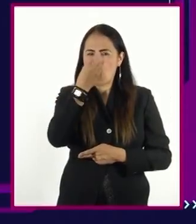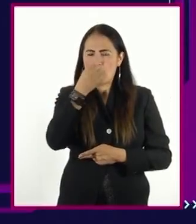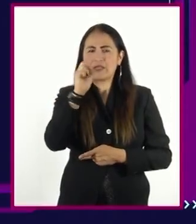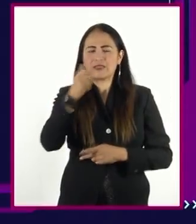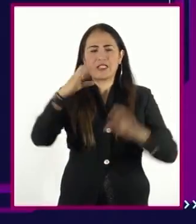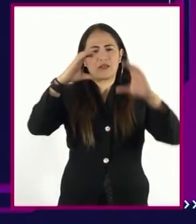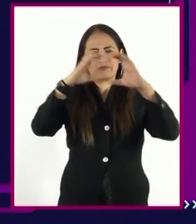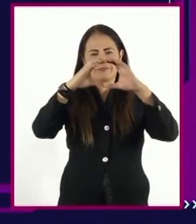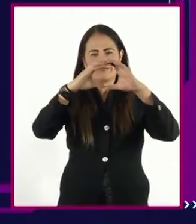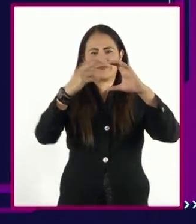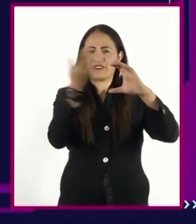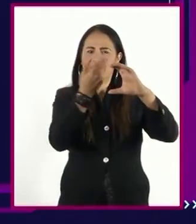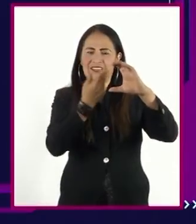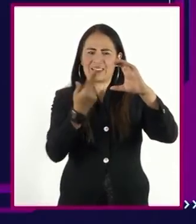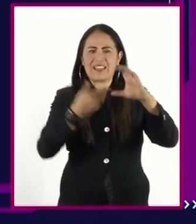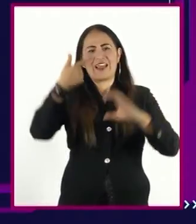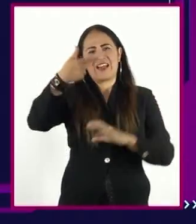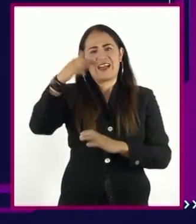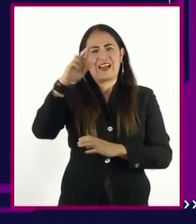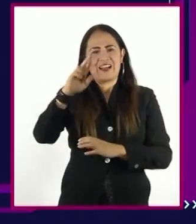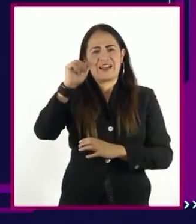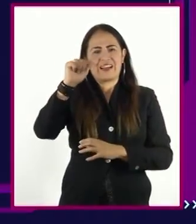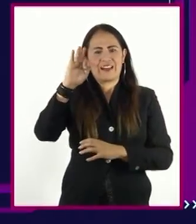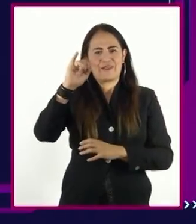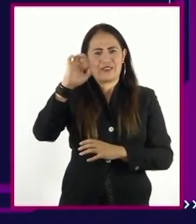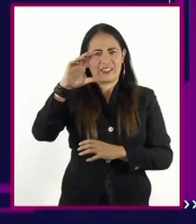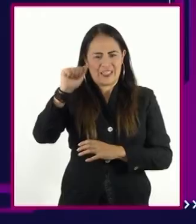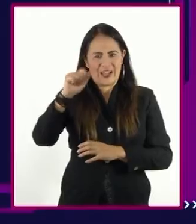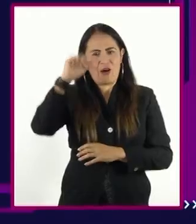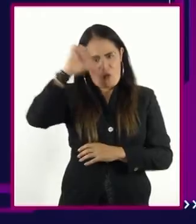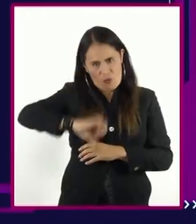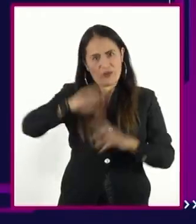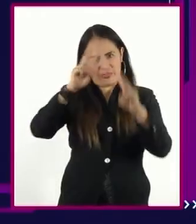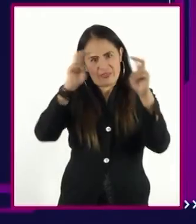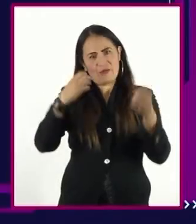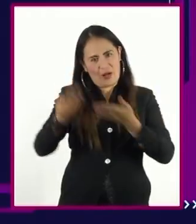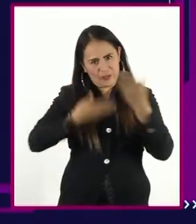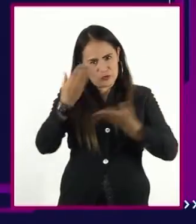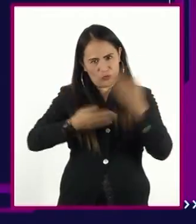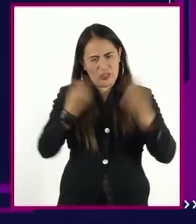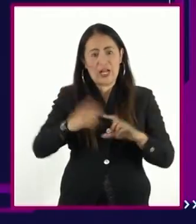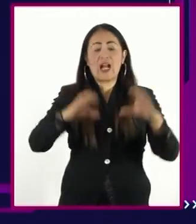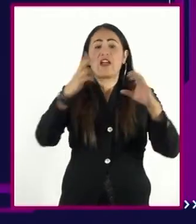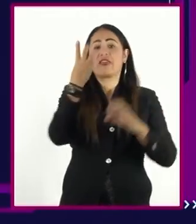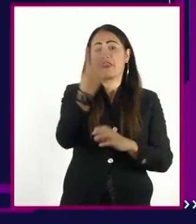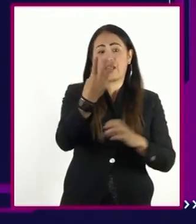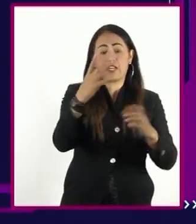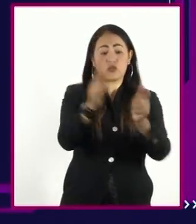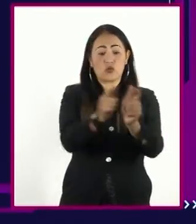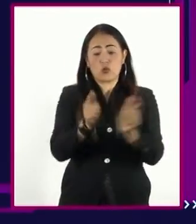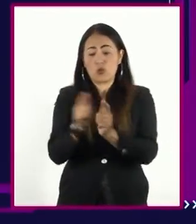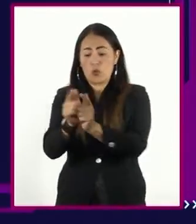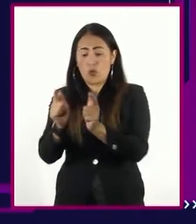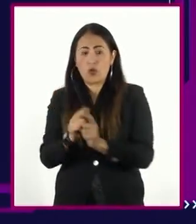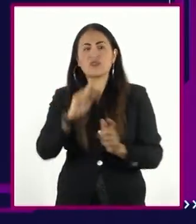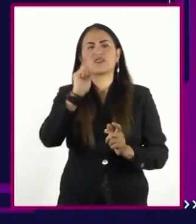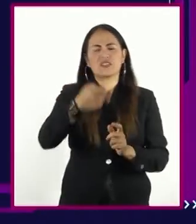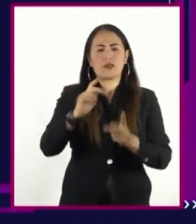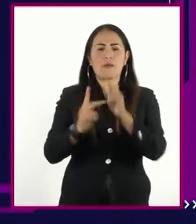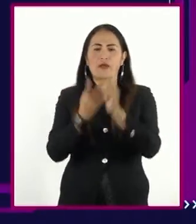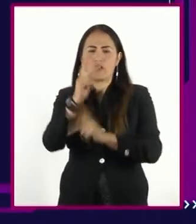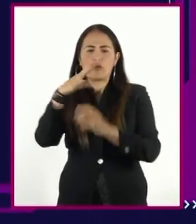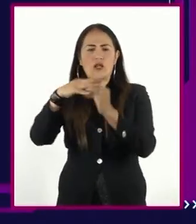circular, nuestro tema de estudio. En él se presentan cada uno de los 3 grupos de alimentos que son verduras y